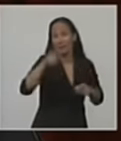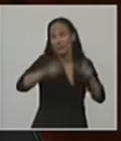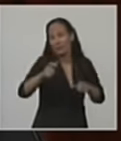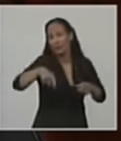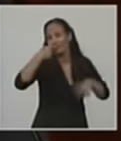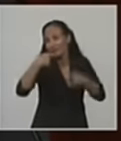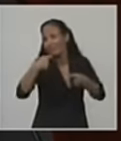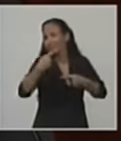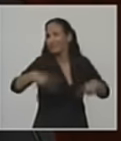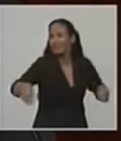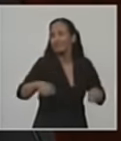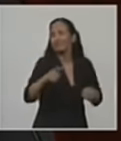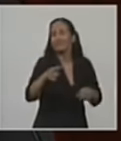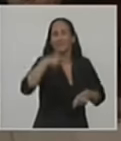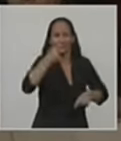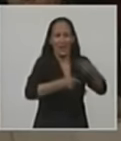para expandirse.